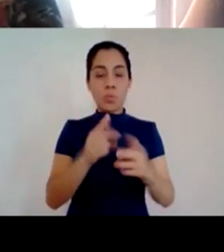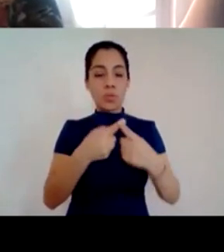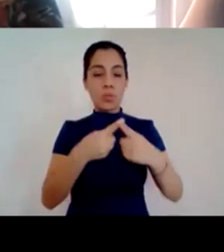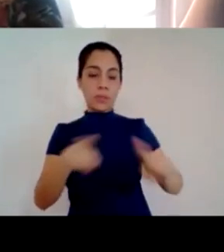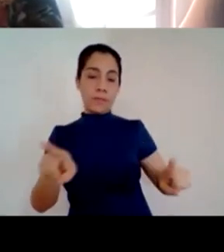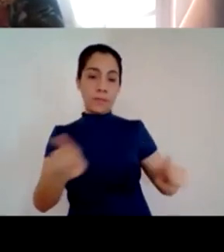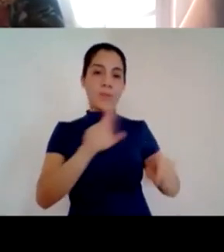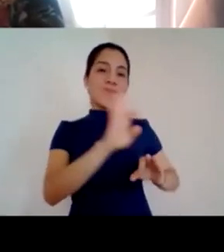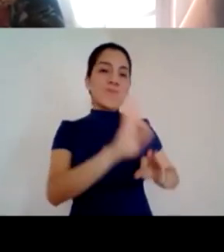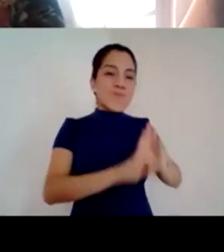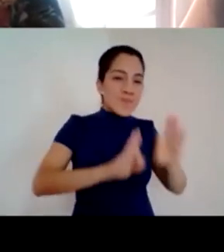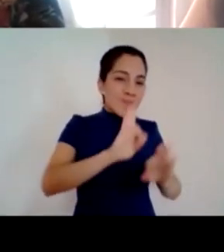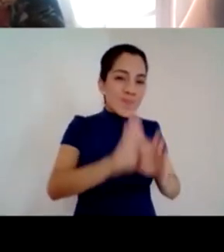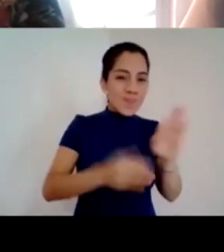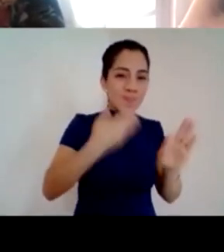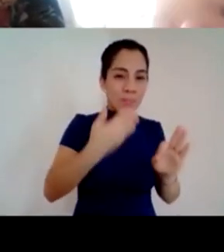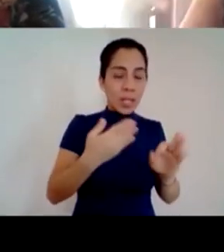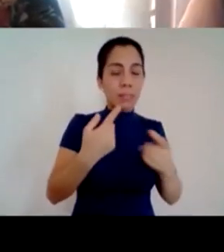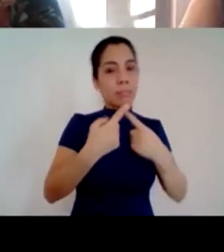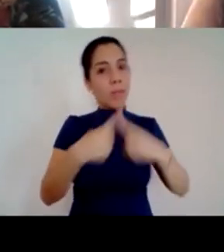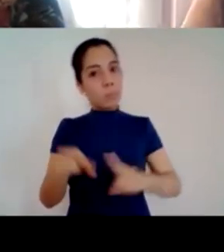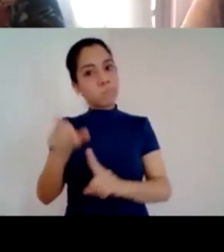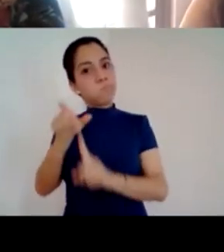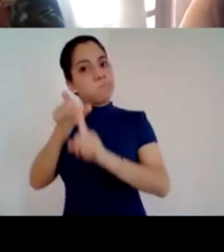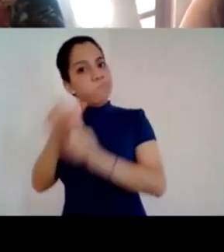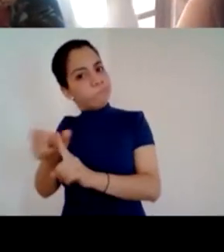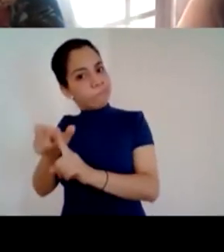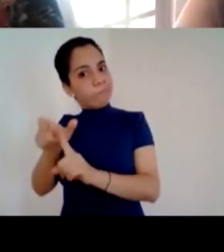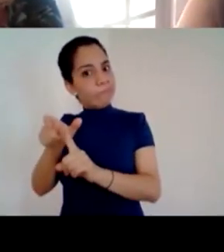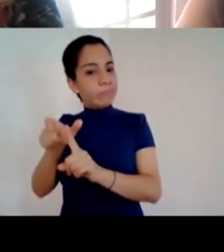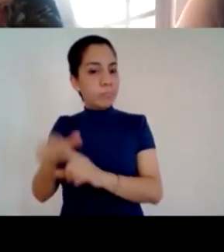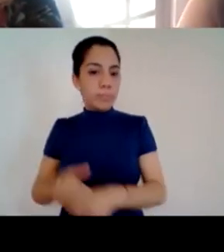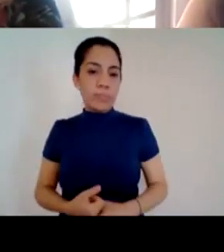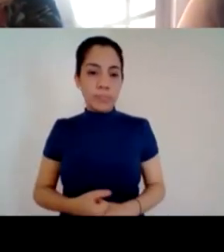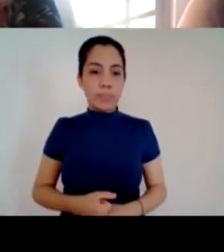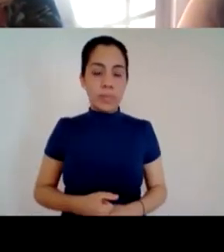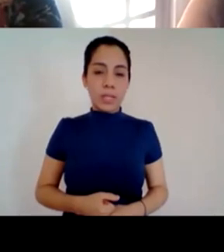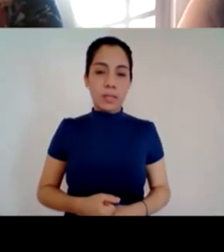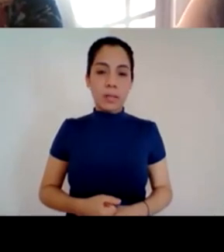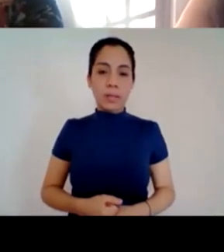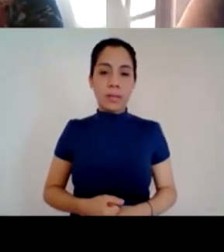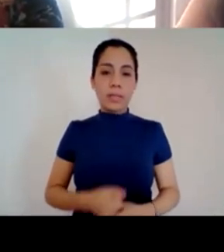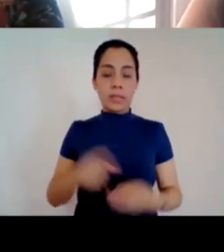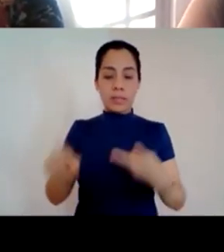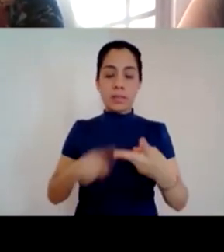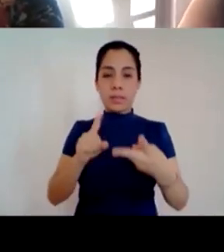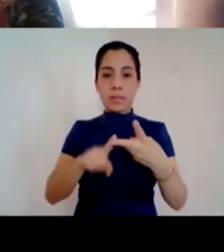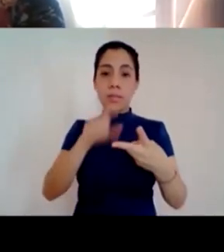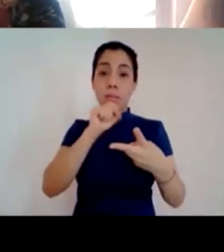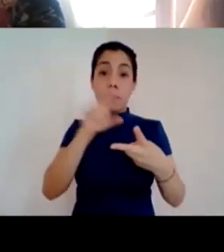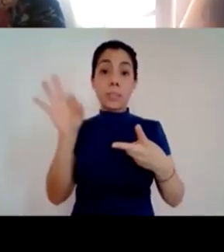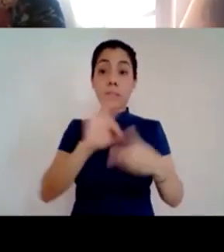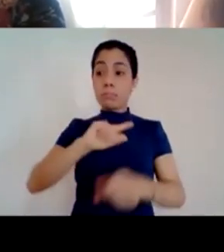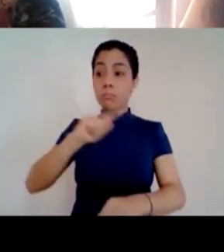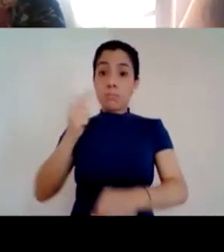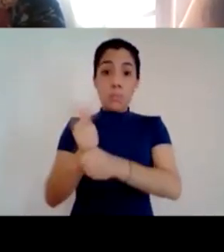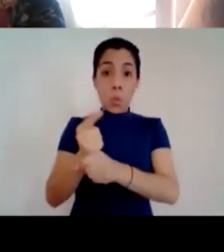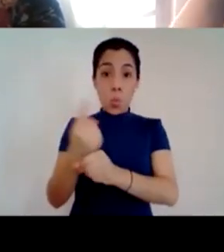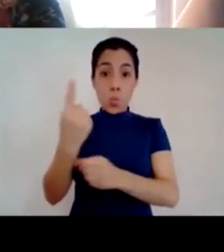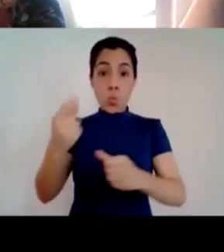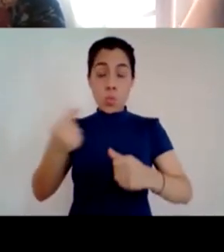y qué hacer como docente o como testigo de maltrato para ayudar a la niña o niño a que no siga sufriendo